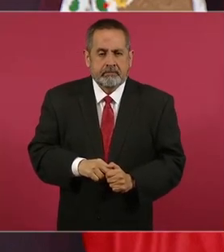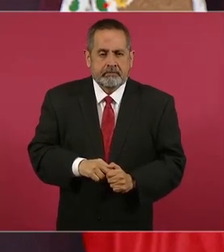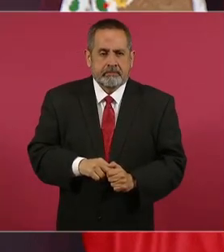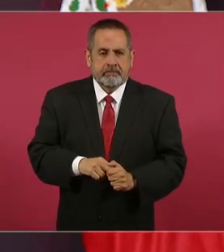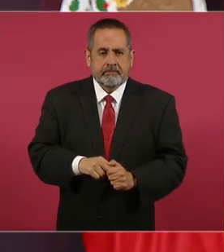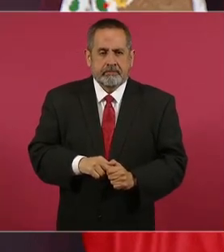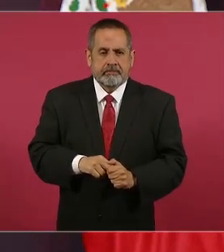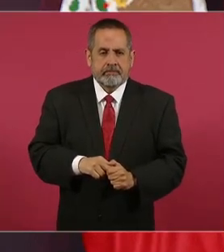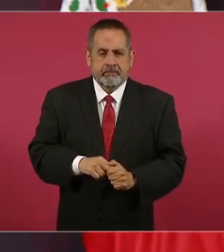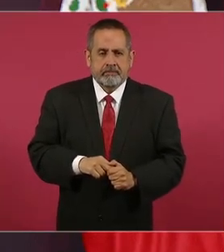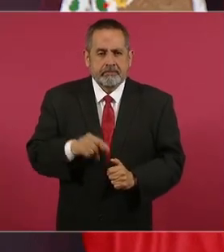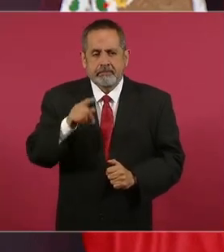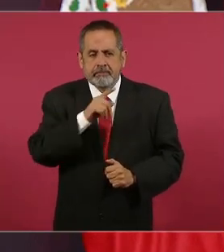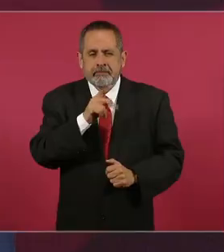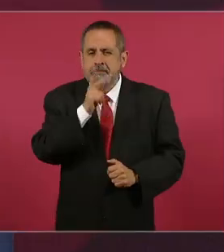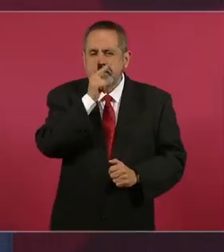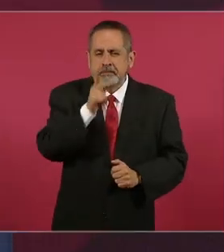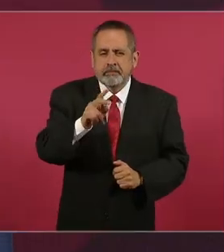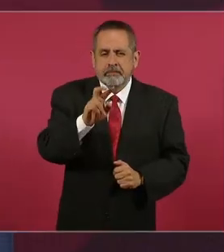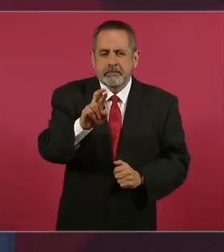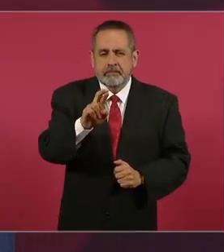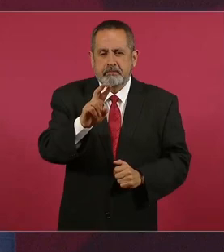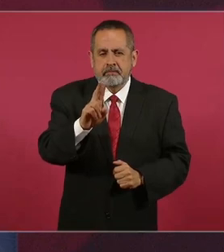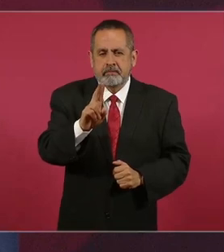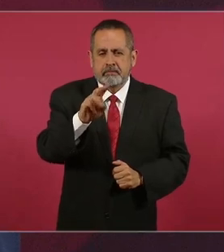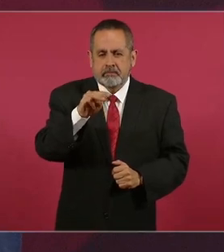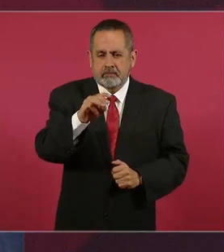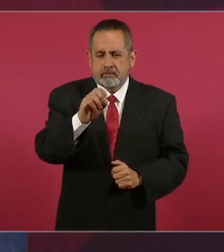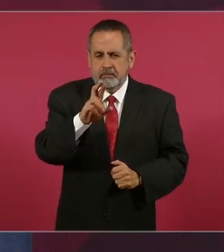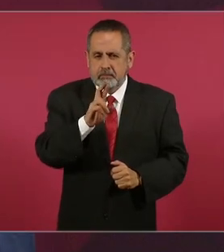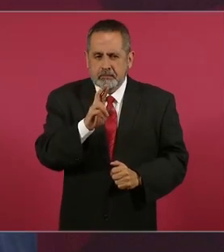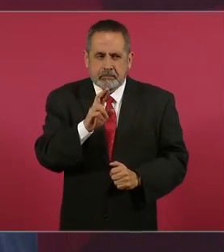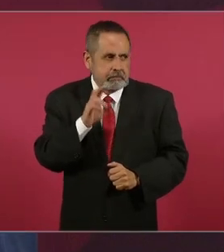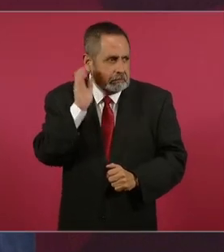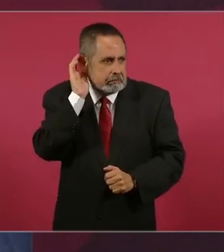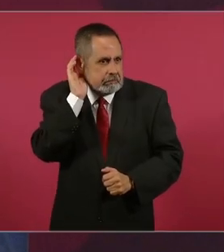sobre el rumor y el contrarrumor.